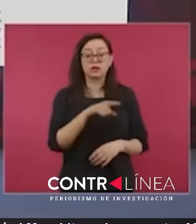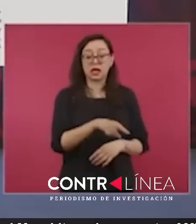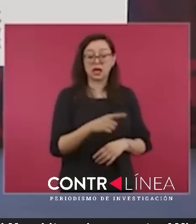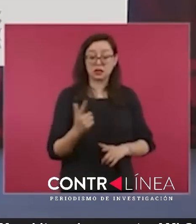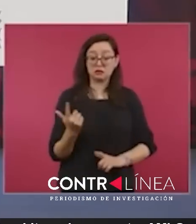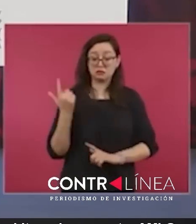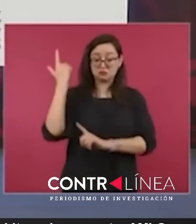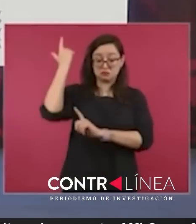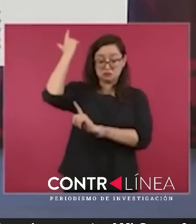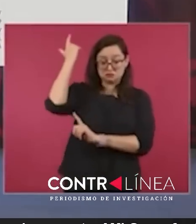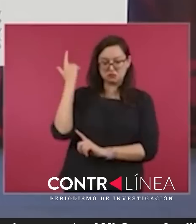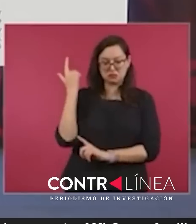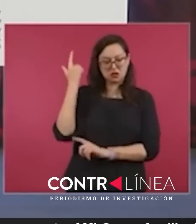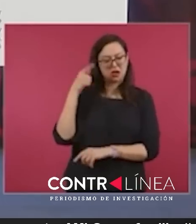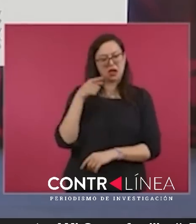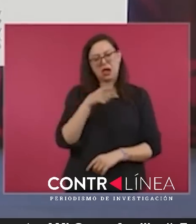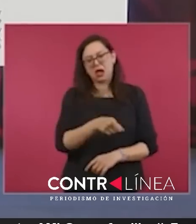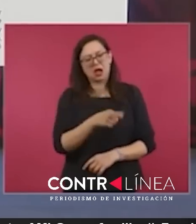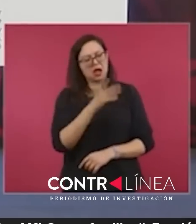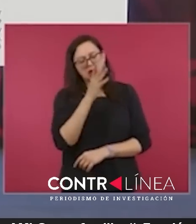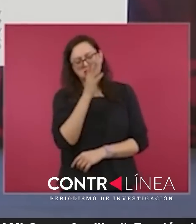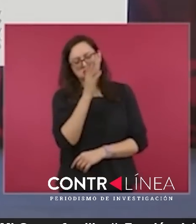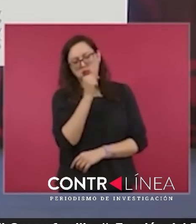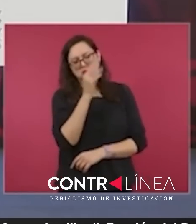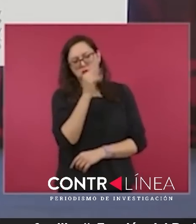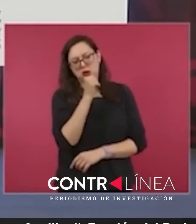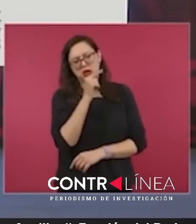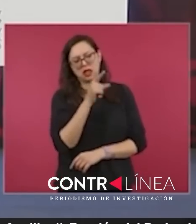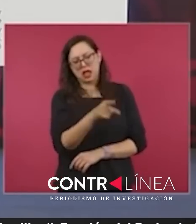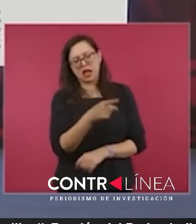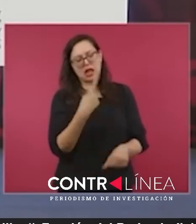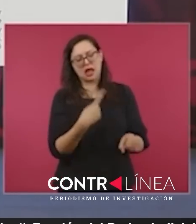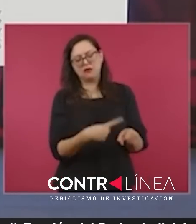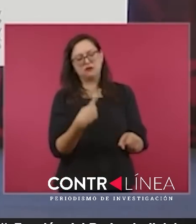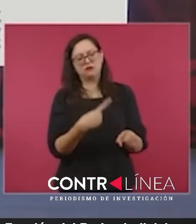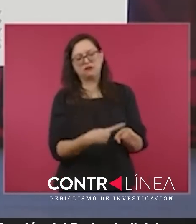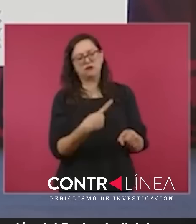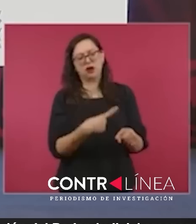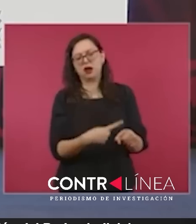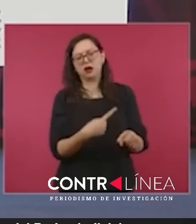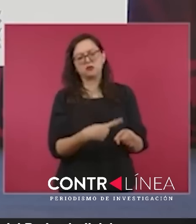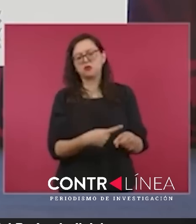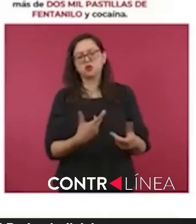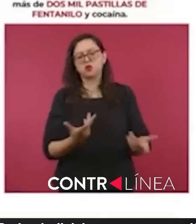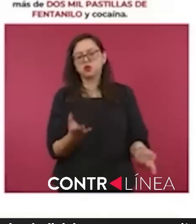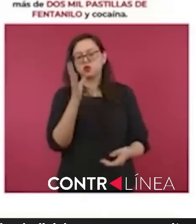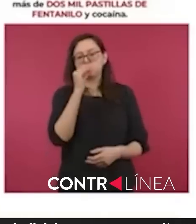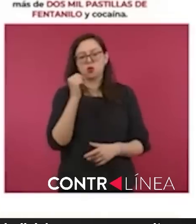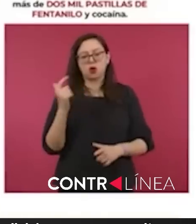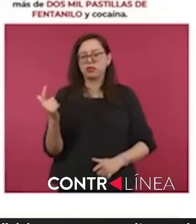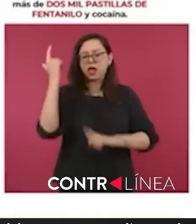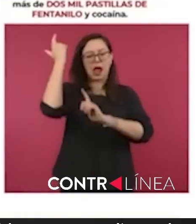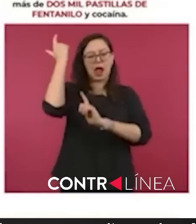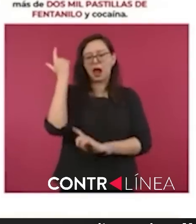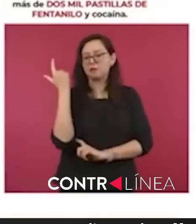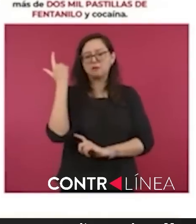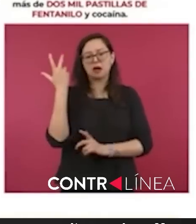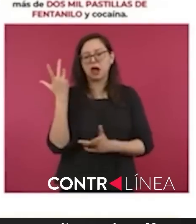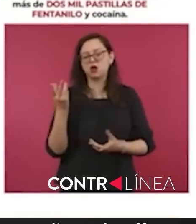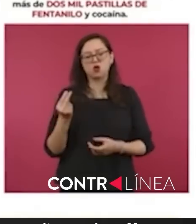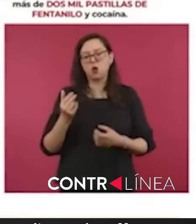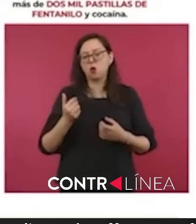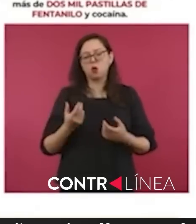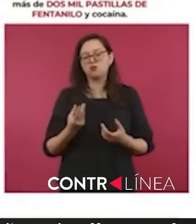su salud, basándose en una simple opinión del médico que ofreció el propio detenido como